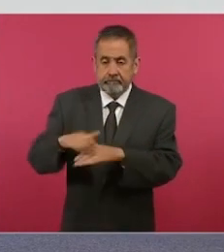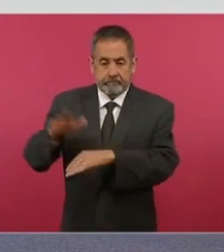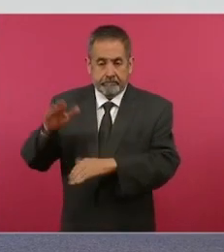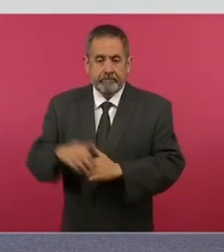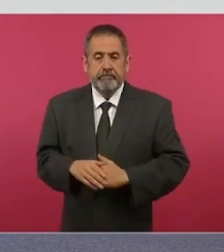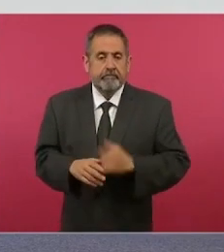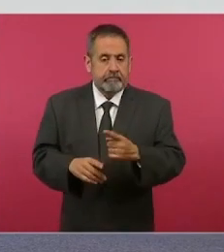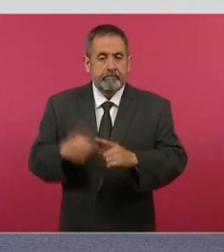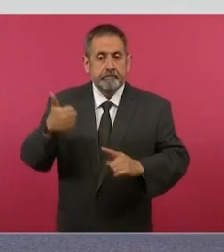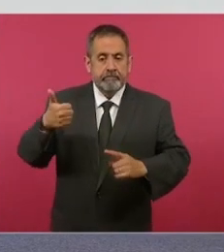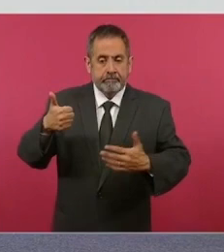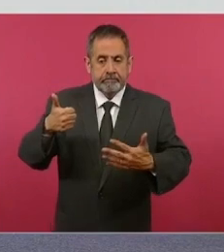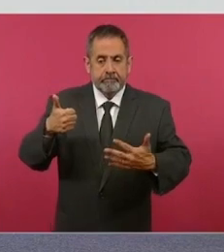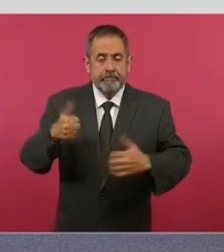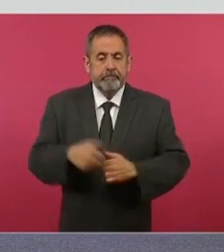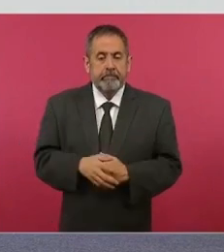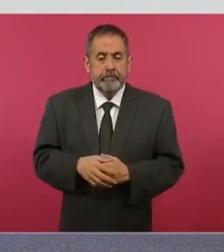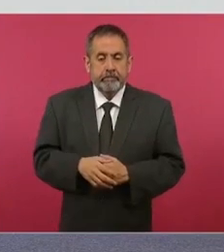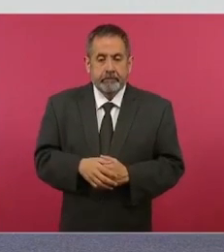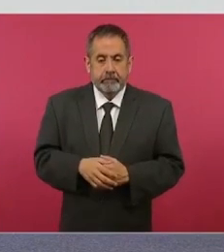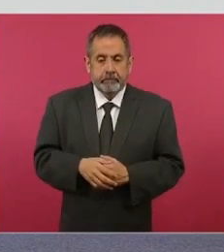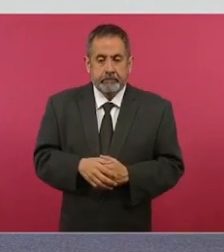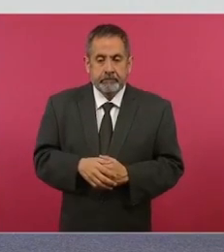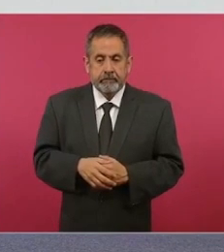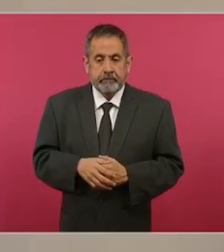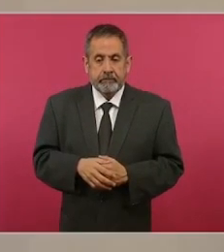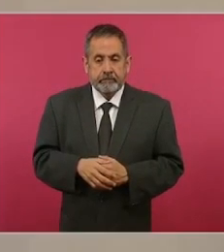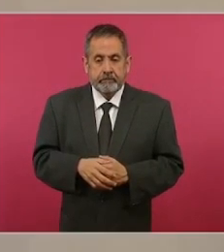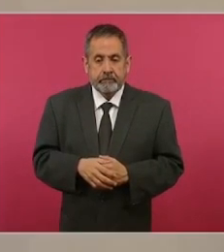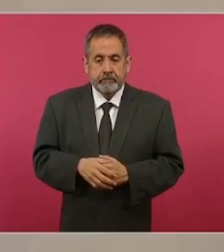6. La brecha de ingresos